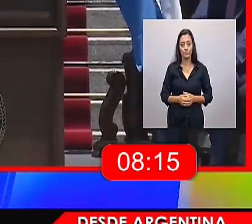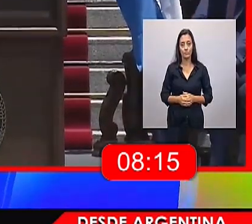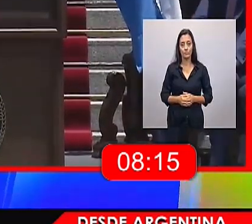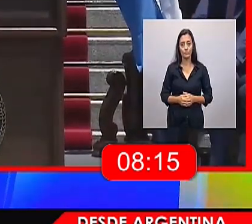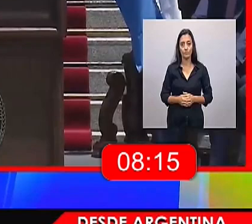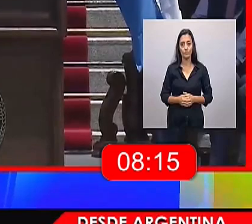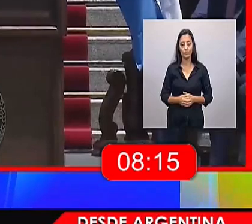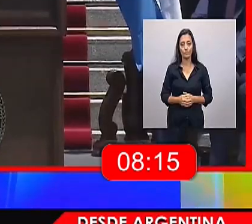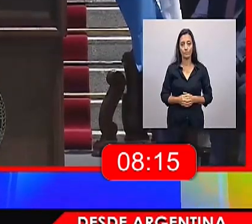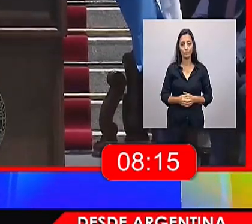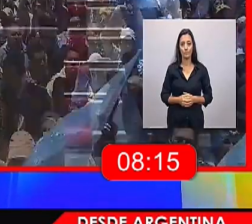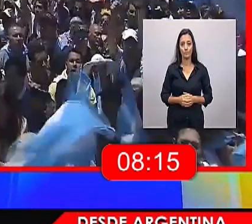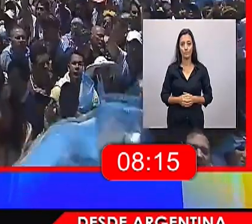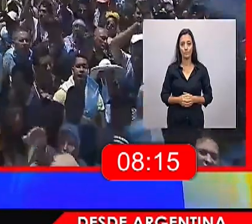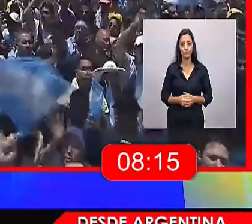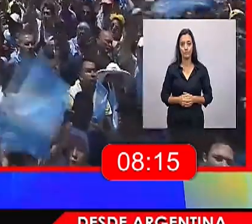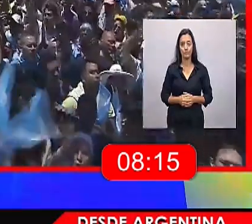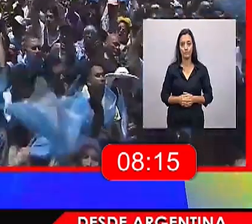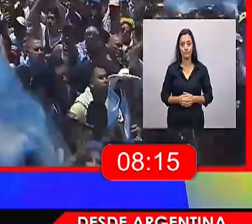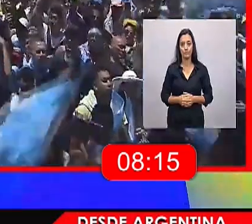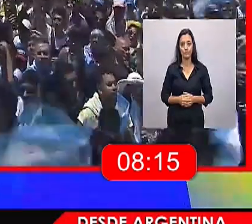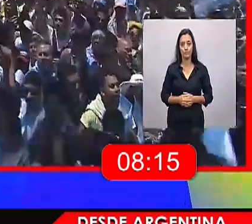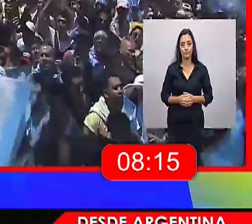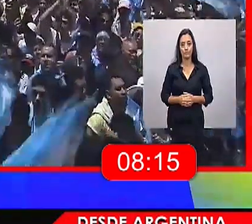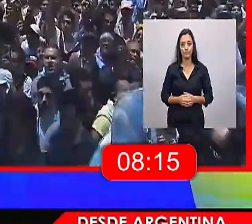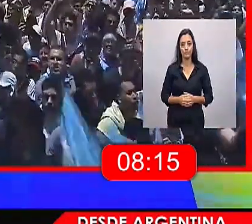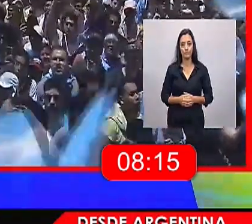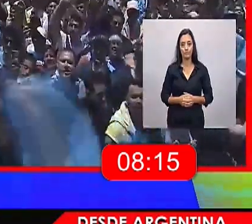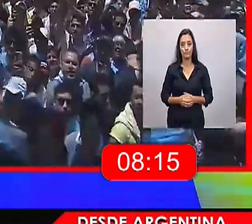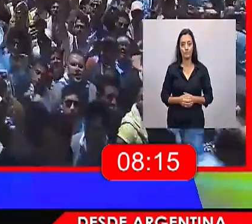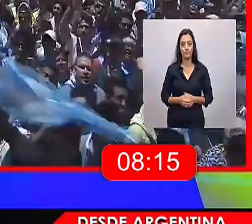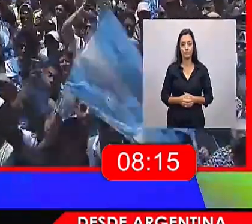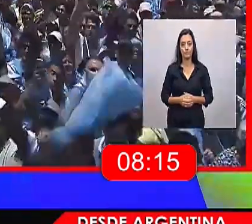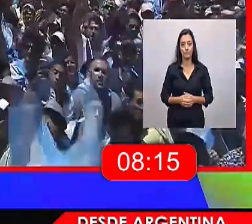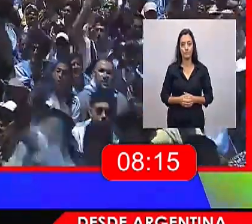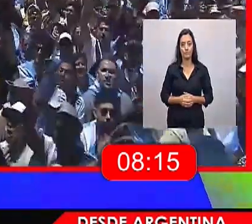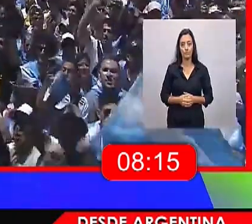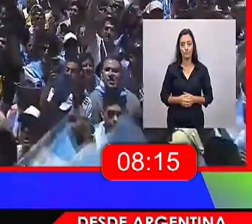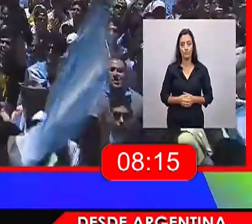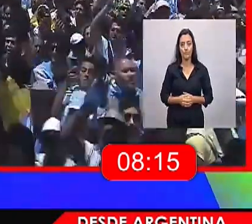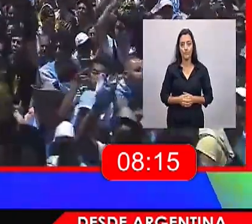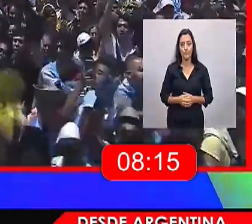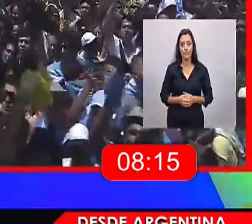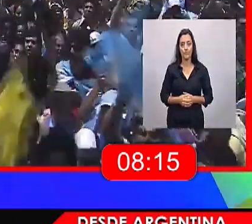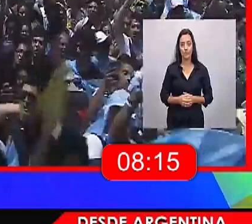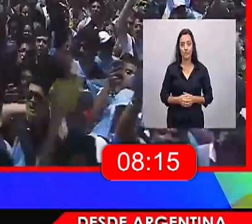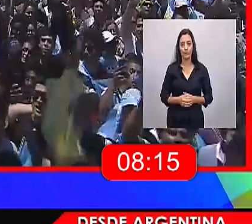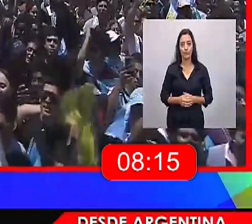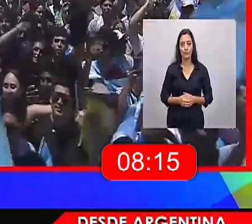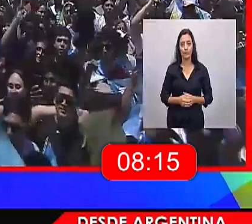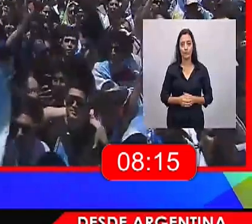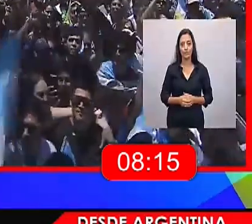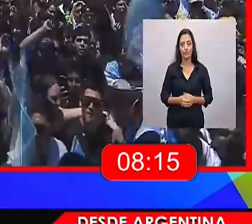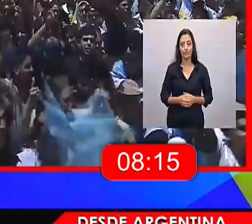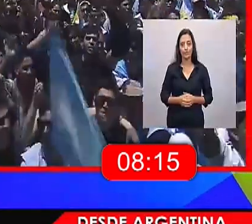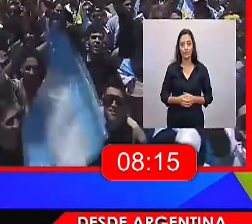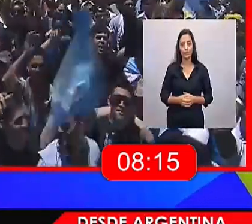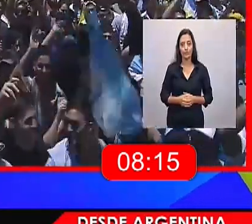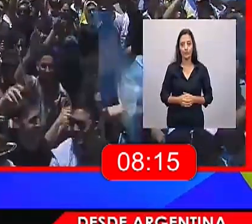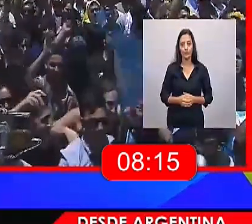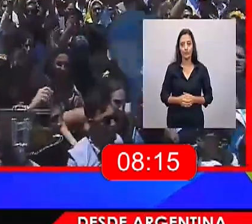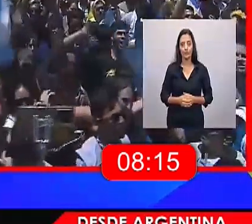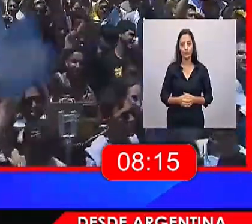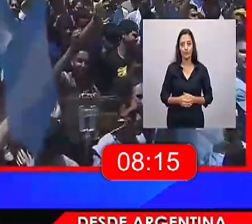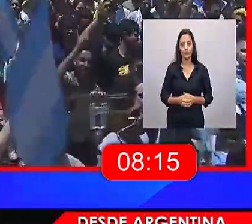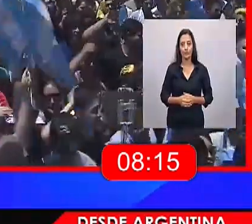al estilo Milei, anda muy mal y que tiene que haber un shock para sacar de la crisis en la cual se encontraba Perú. En